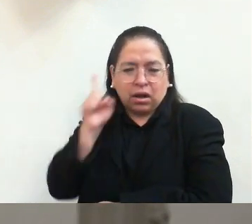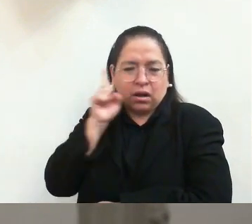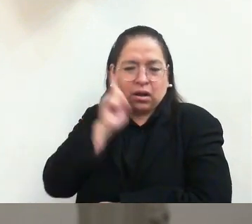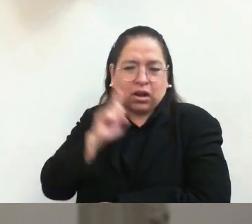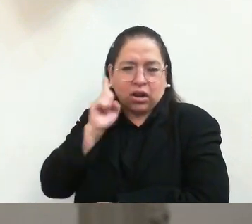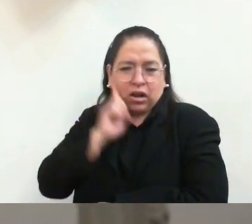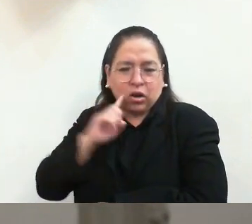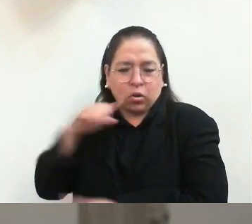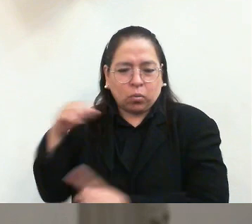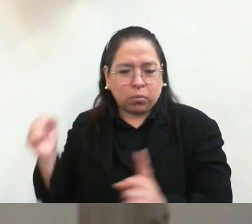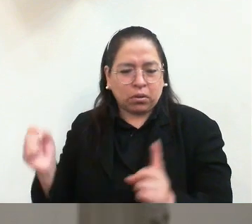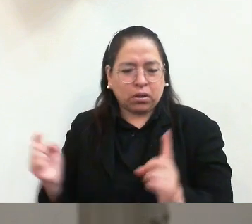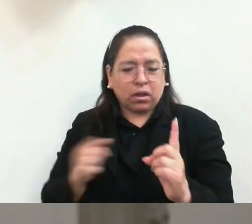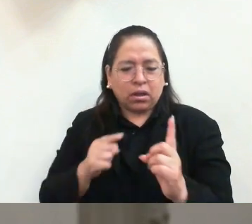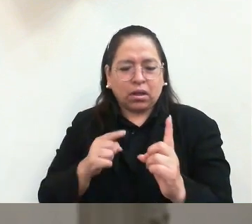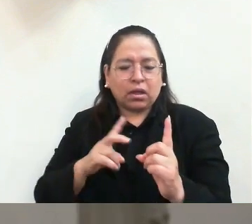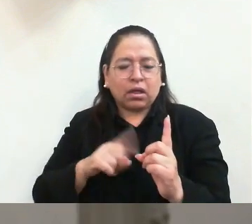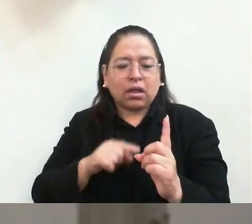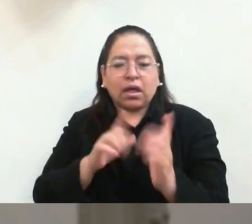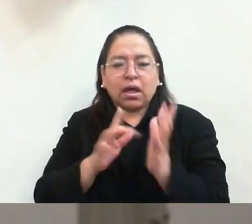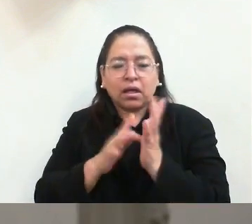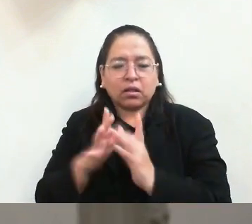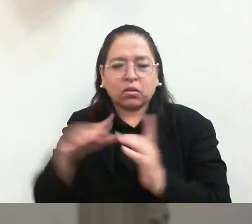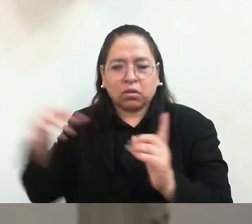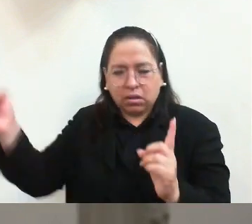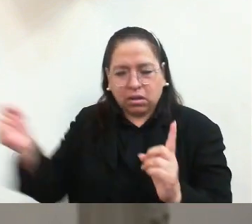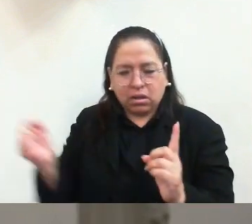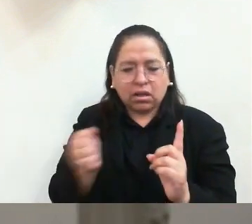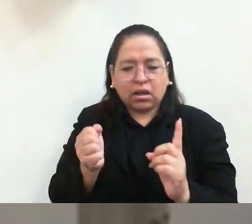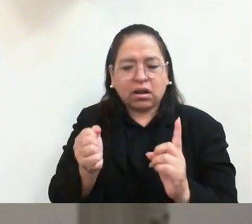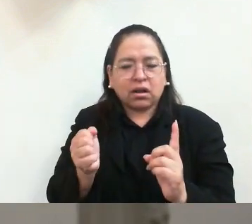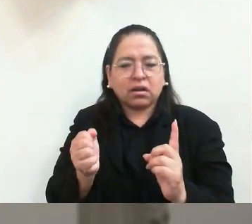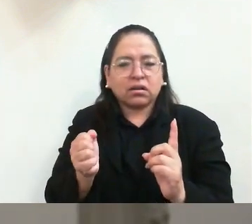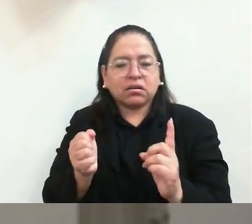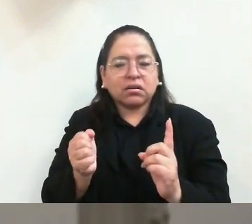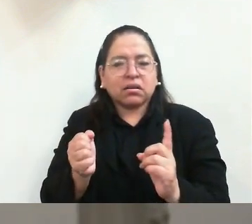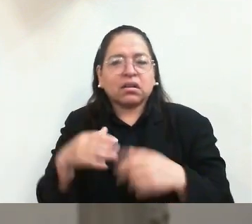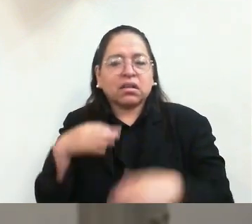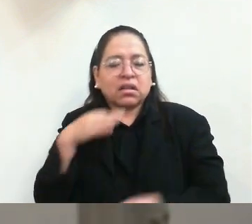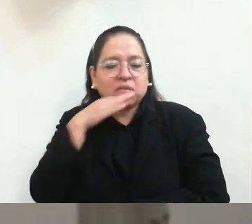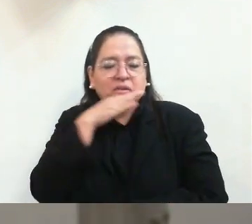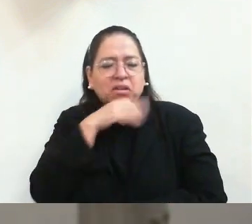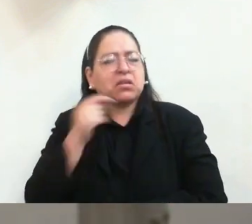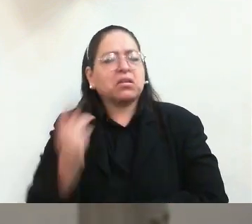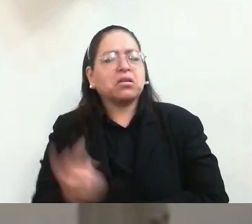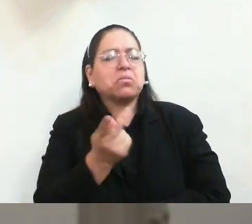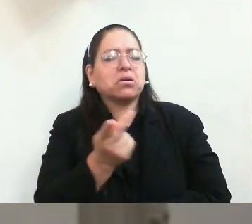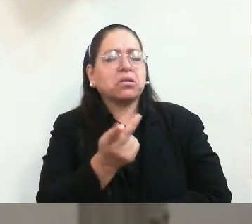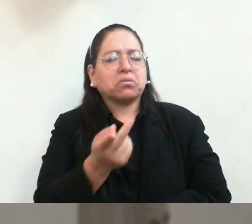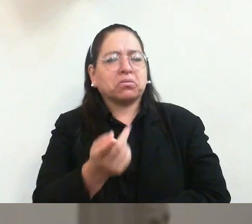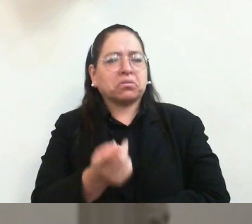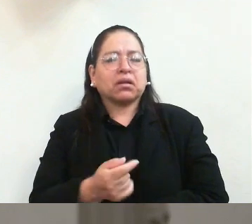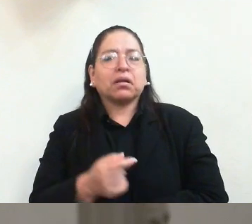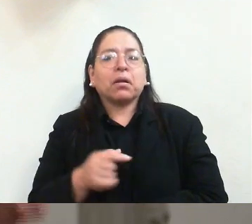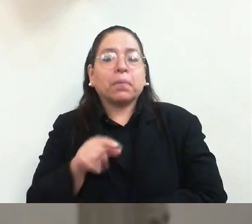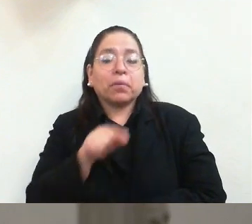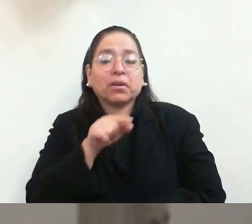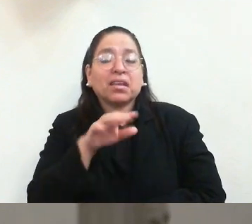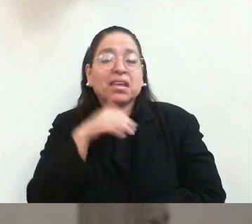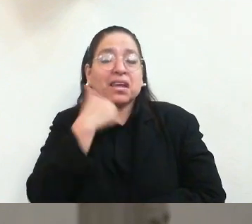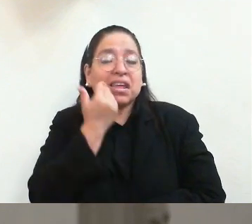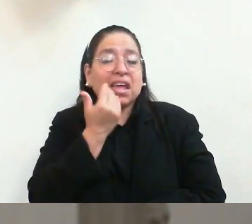le ponen una trampa una trampa pero jesús